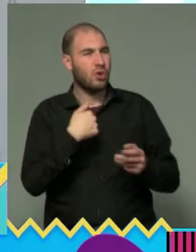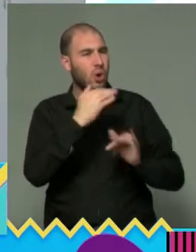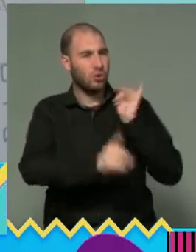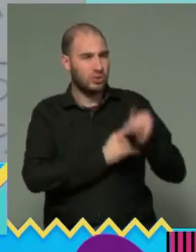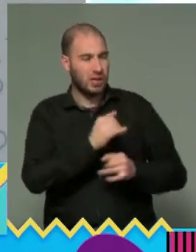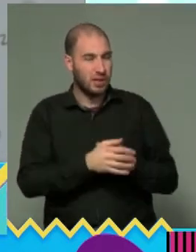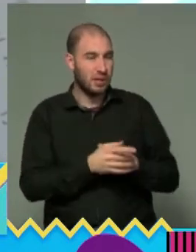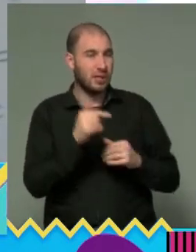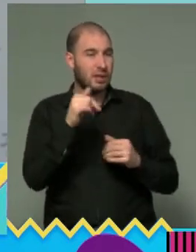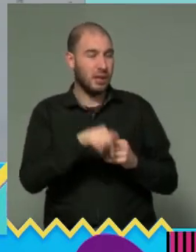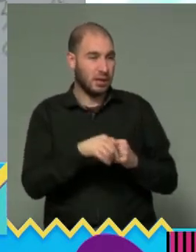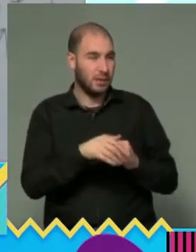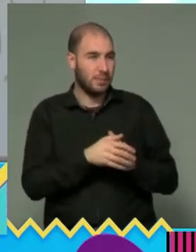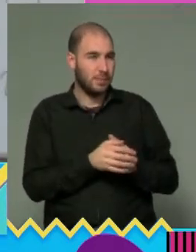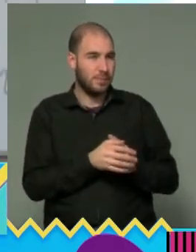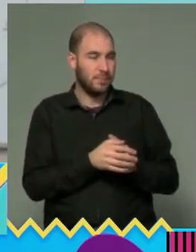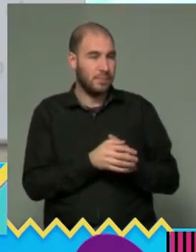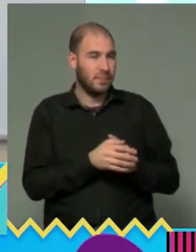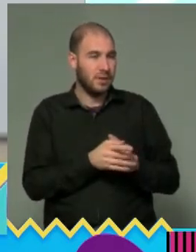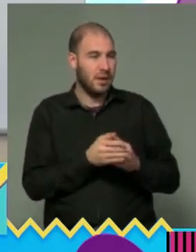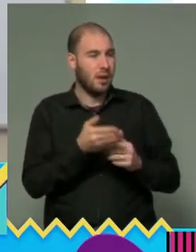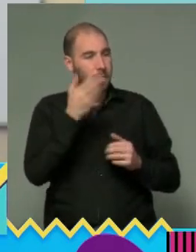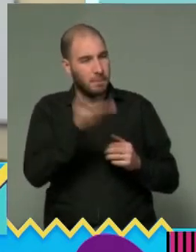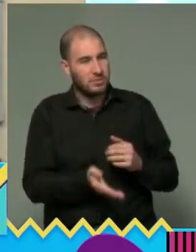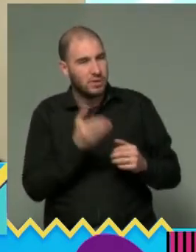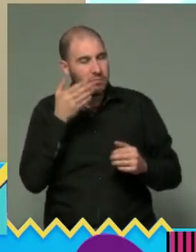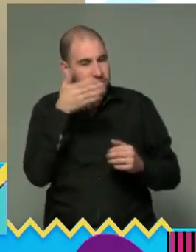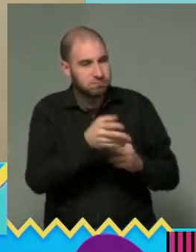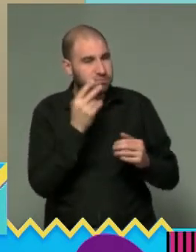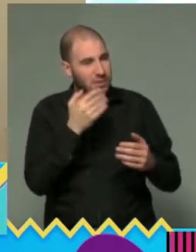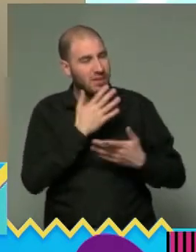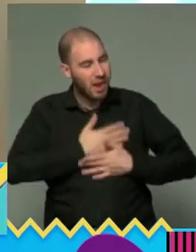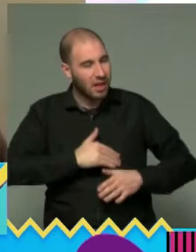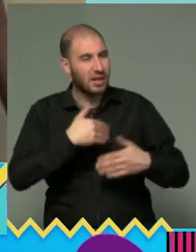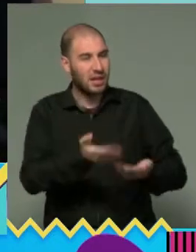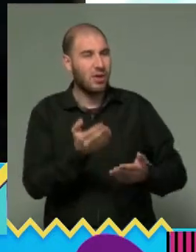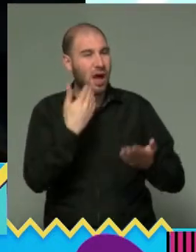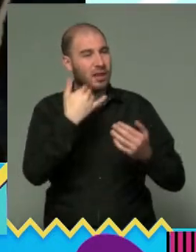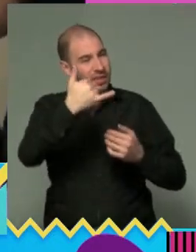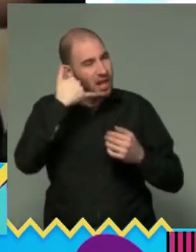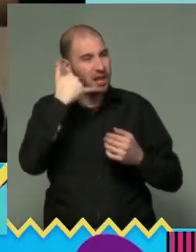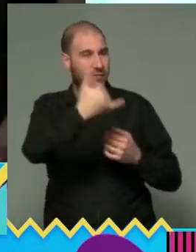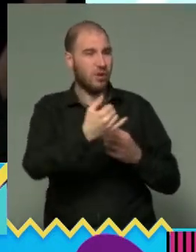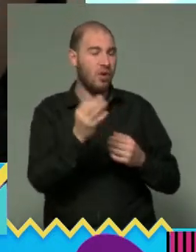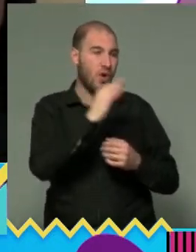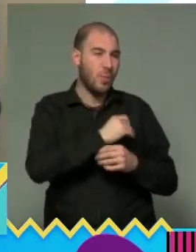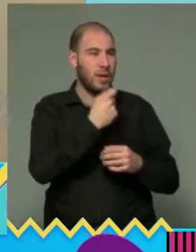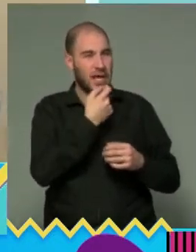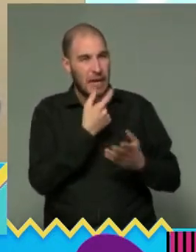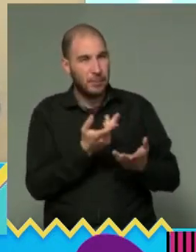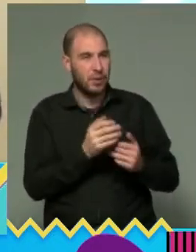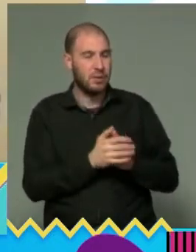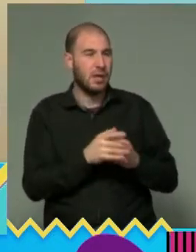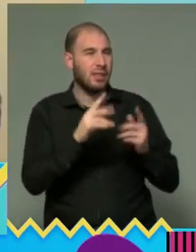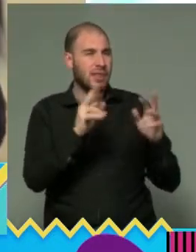y te hacía mención recién al hecho de ir a verla a una persona o reconfortarla o hablarle por teléfono, o cuando está en una